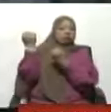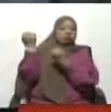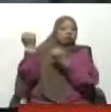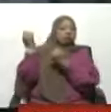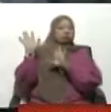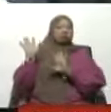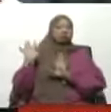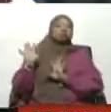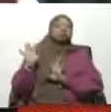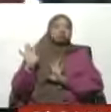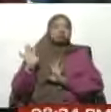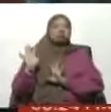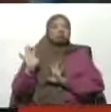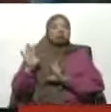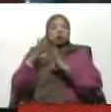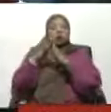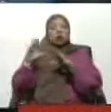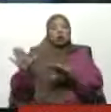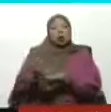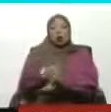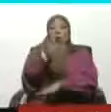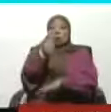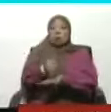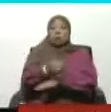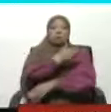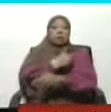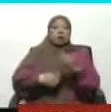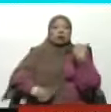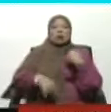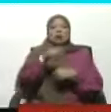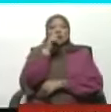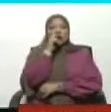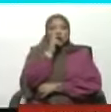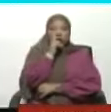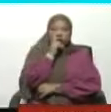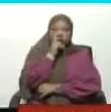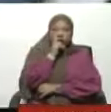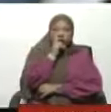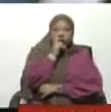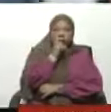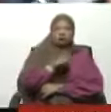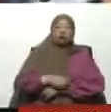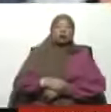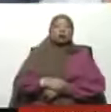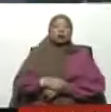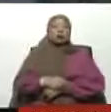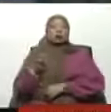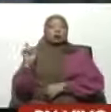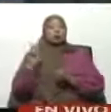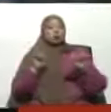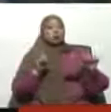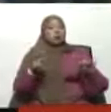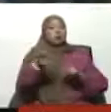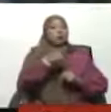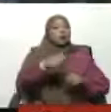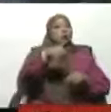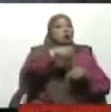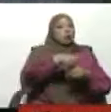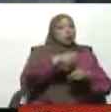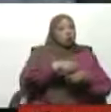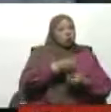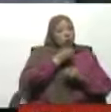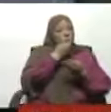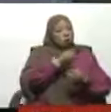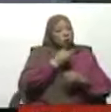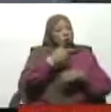gente sintió que, ah, bueno, entonces todo es culpa de Maduro, pues. Todo es culpa del presidente. Y entonces cuando vinieron aquí a buscar votos para ser concejales,